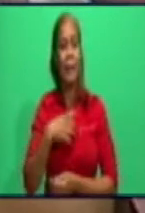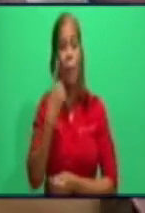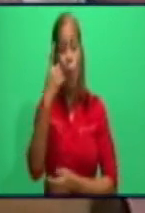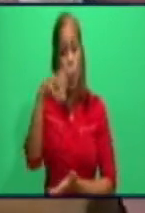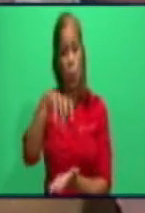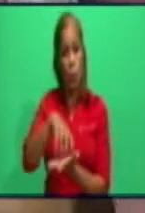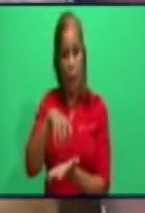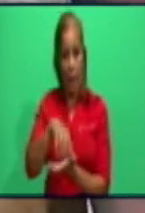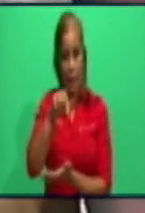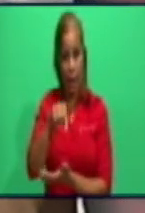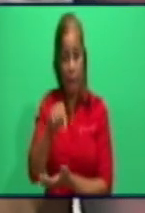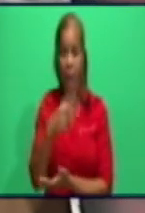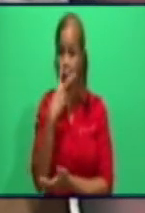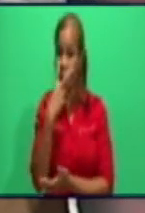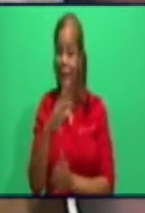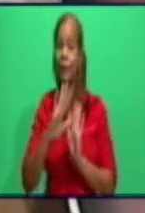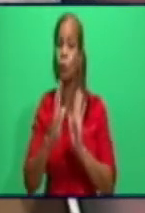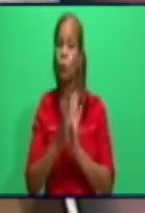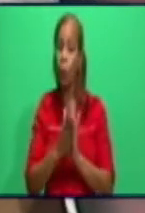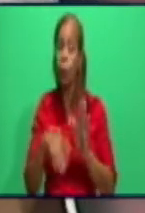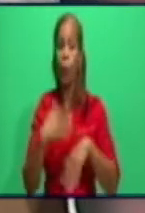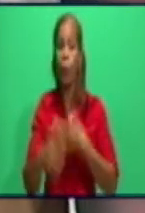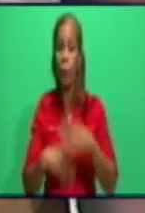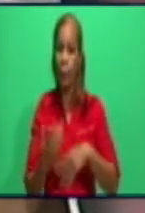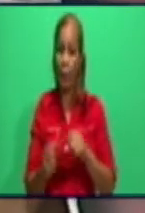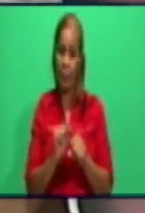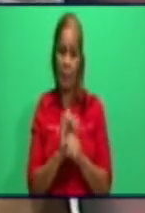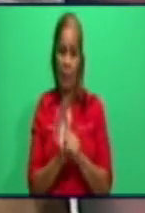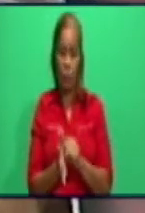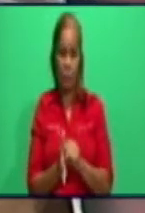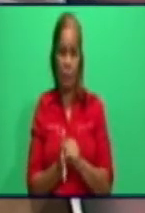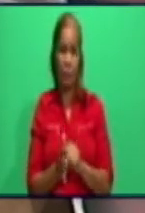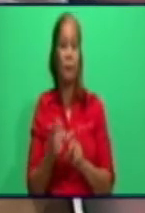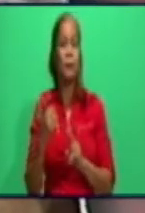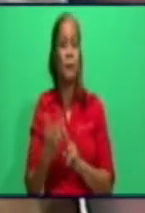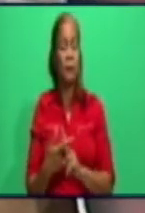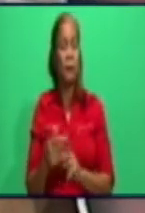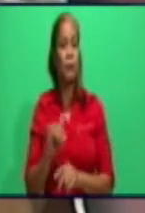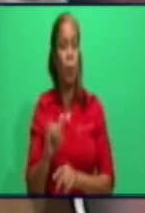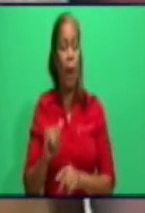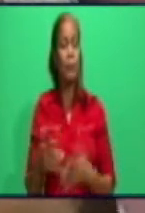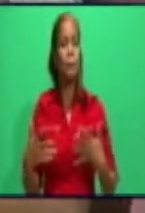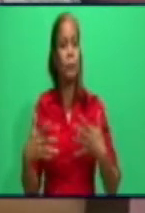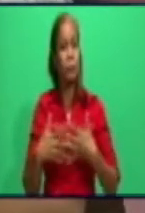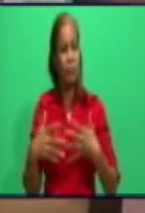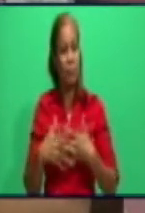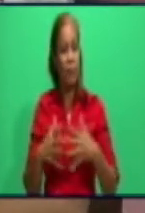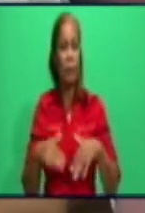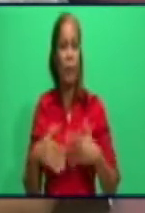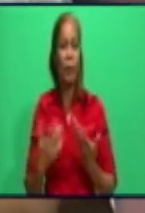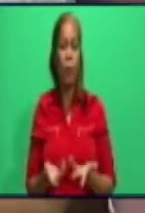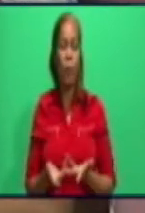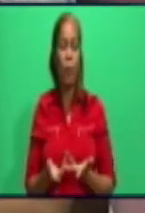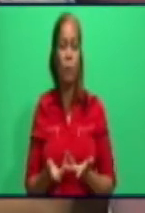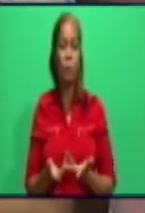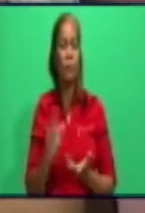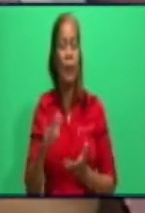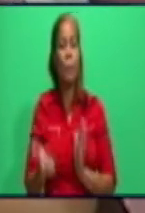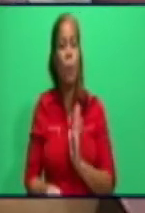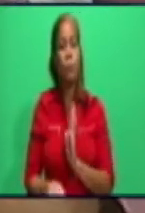institución solamente para este tema de la COVID. Y por último, relacionado también con las altas